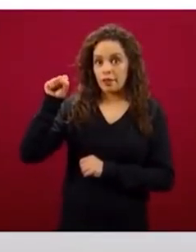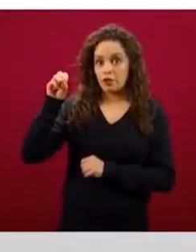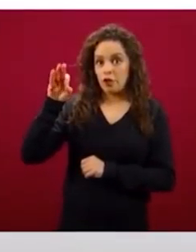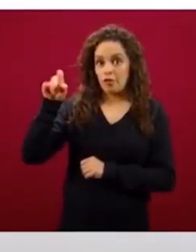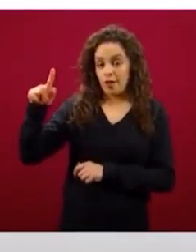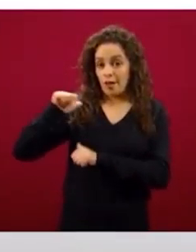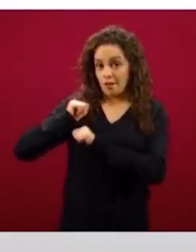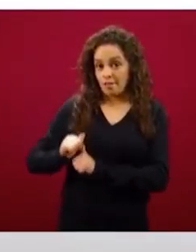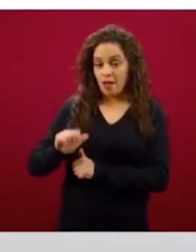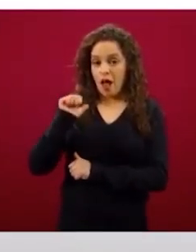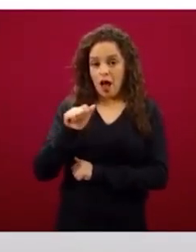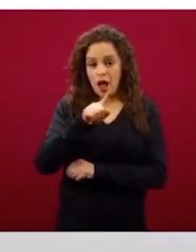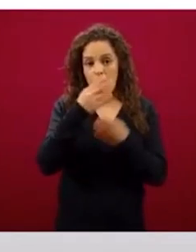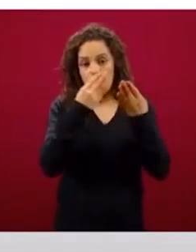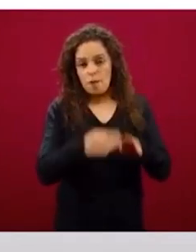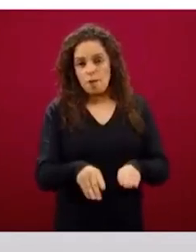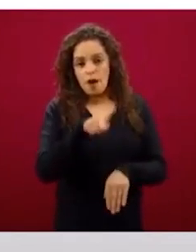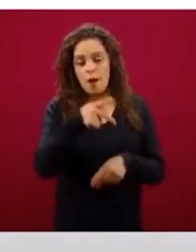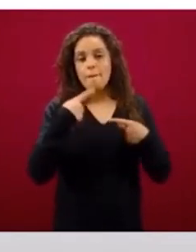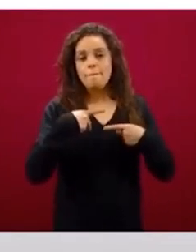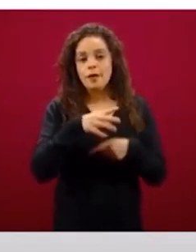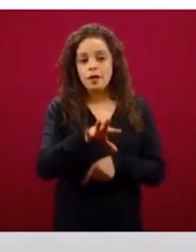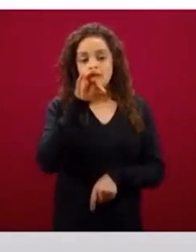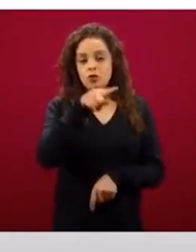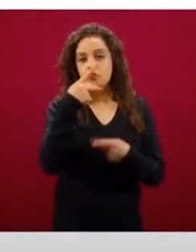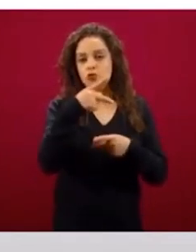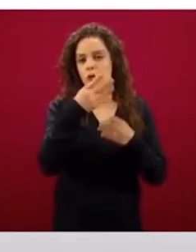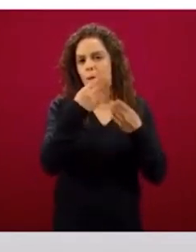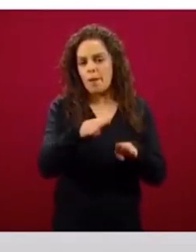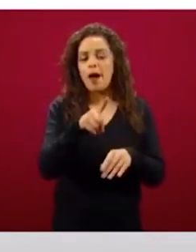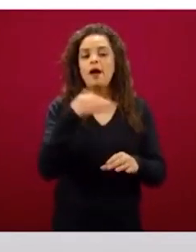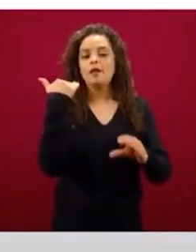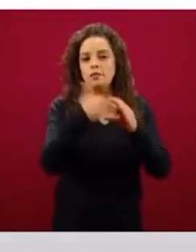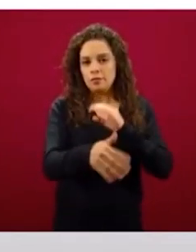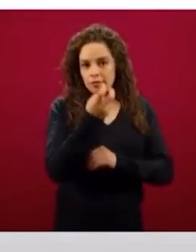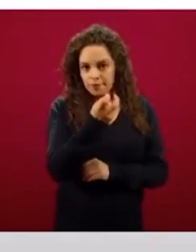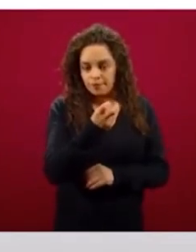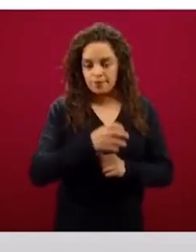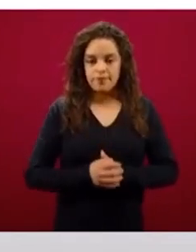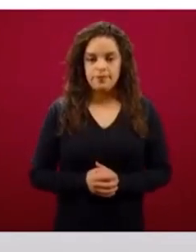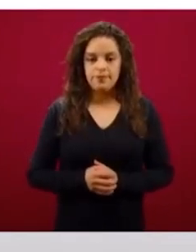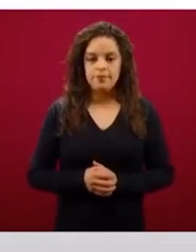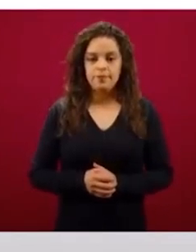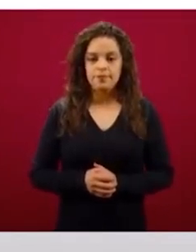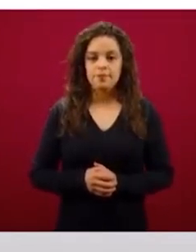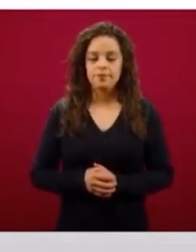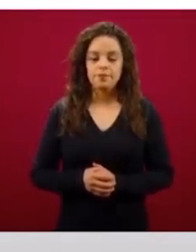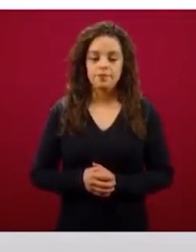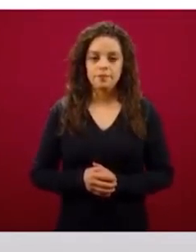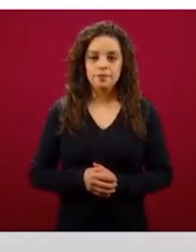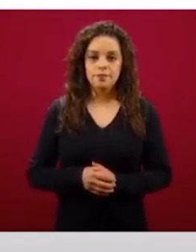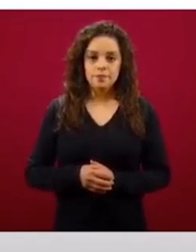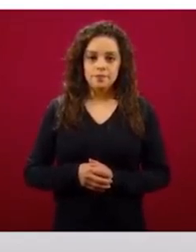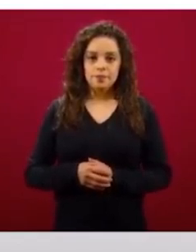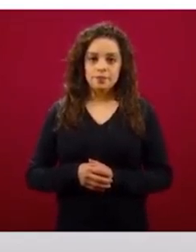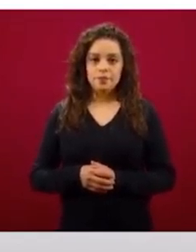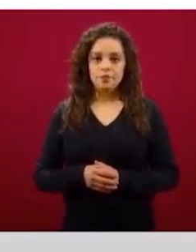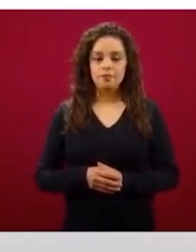de los beneficiarios ahora bien les he estado comunicando en las últimas intervenciones